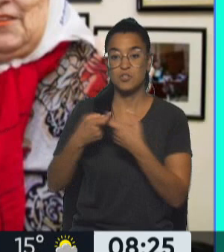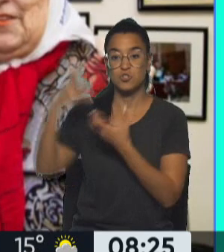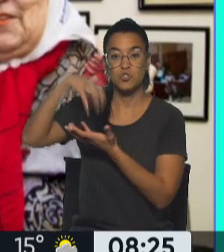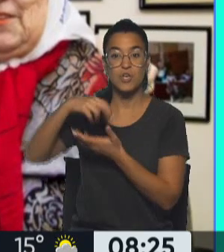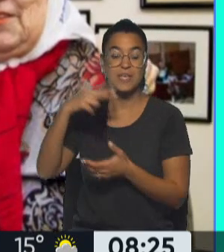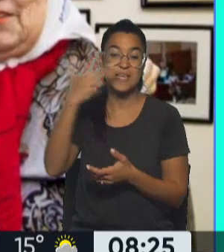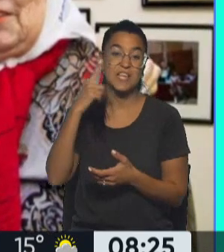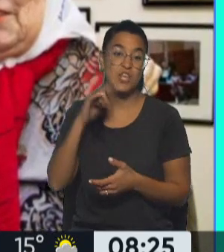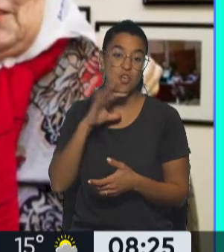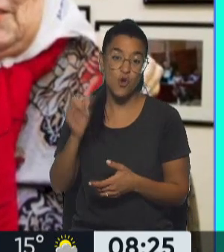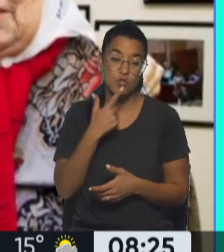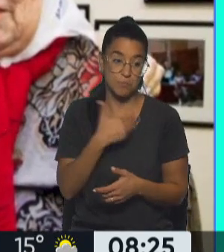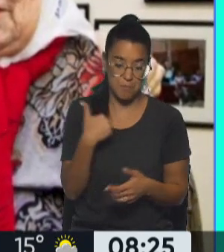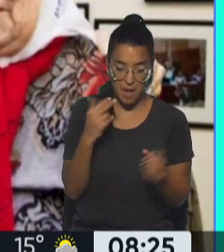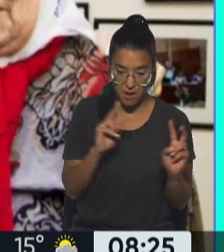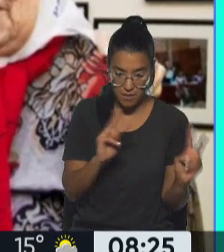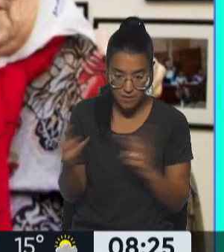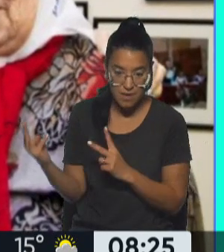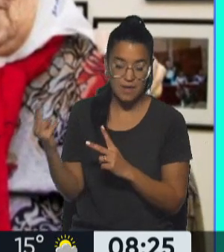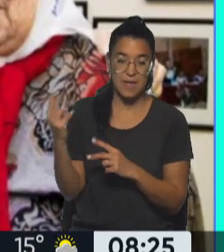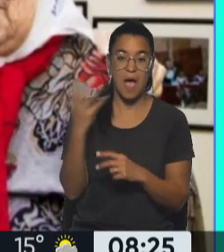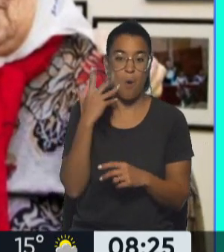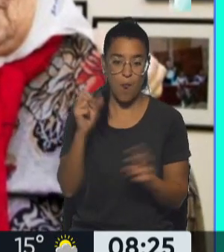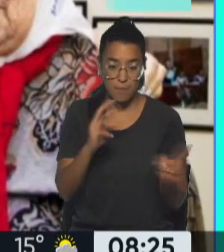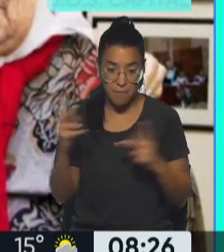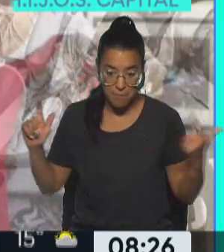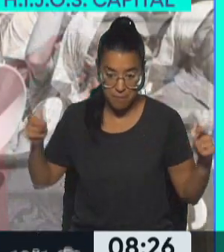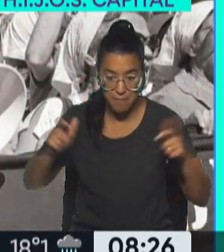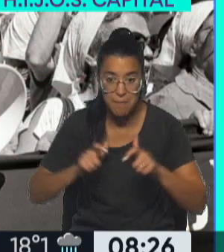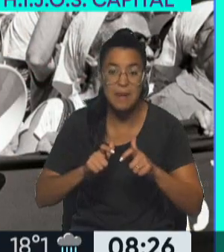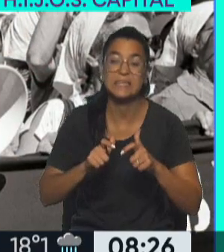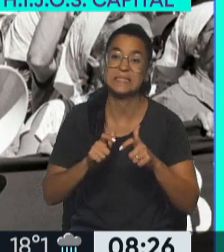van, las madres, las abuelas, cada vez más, cada vez quedan menos,